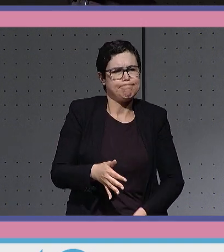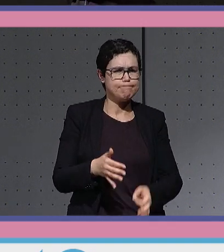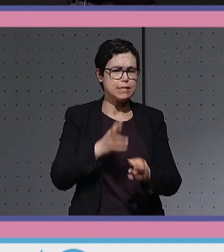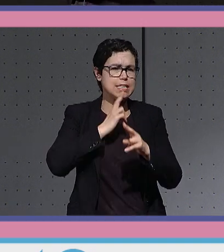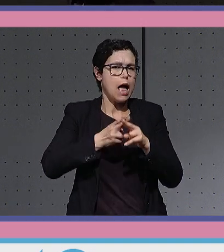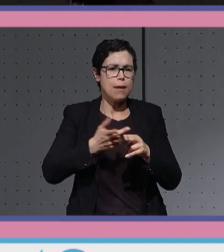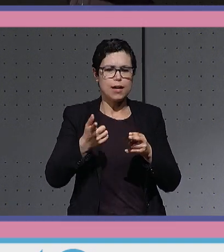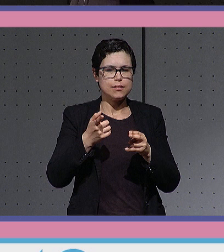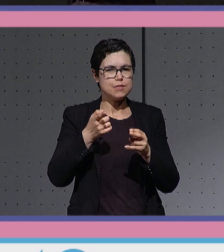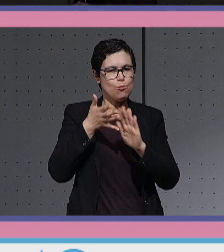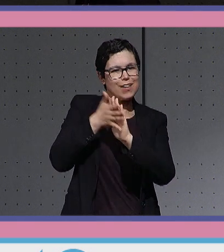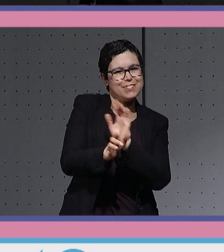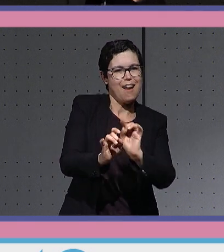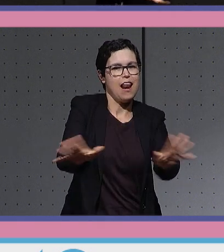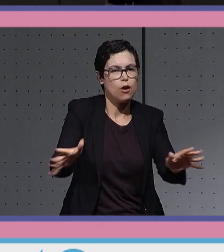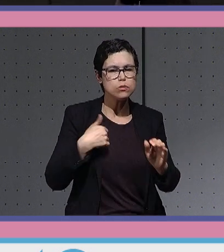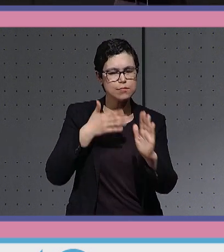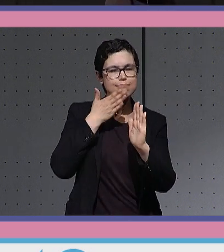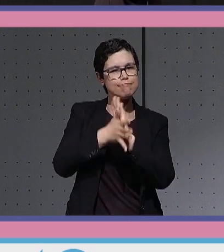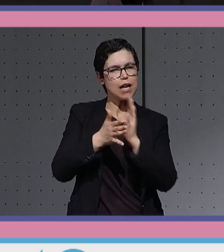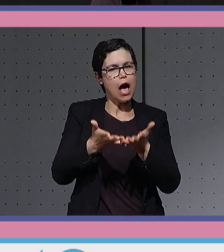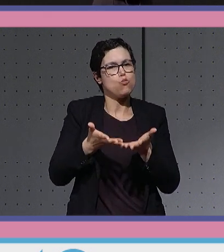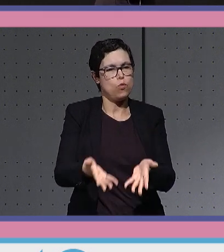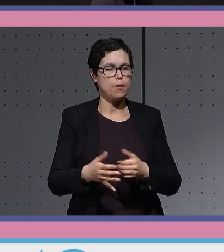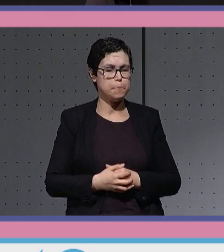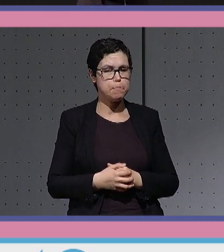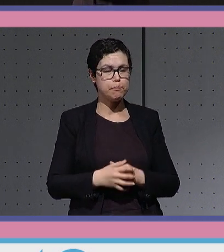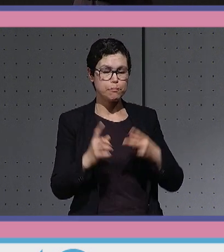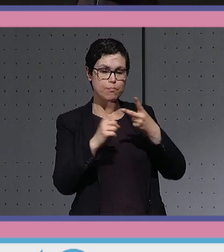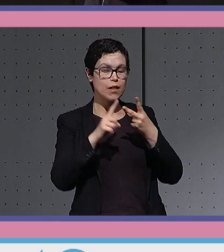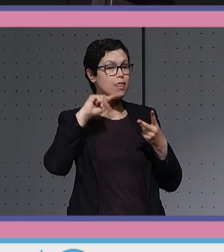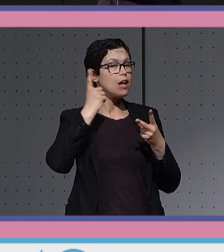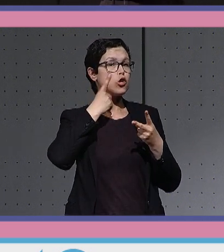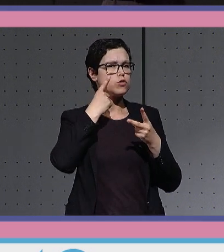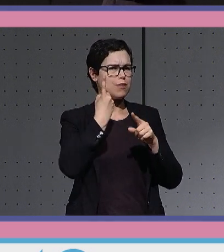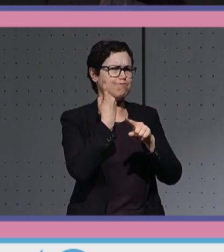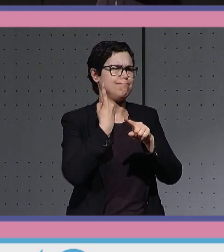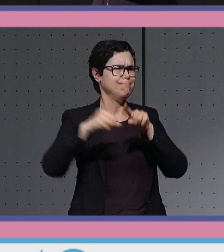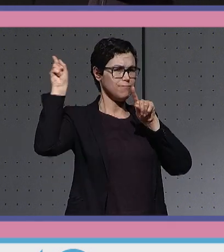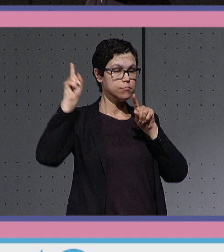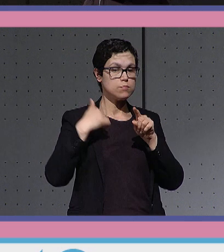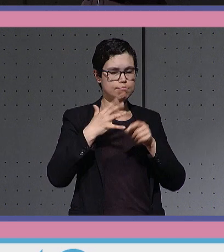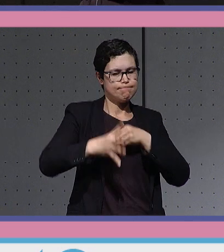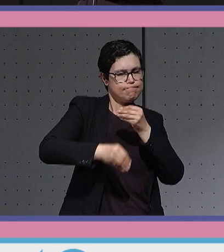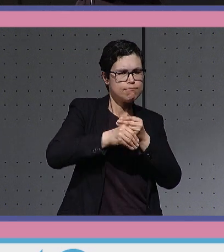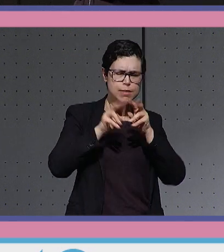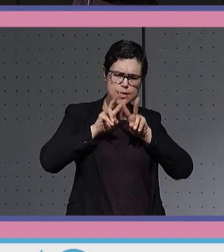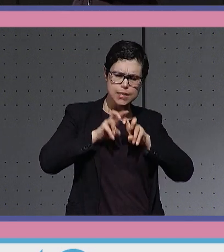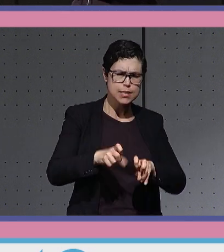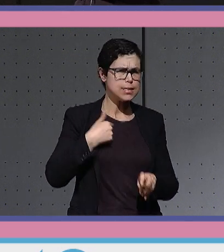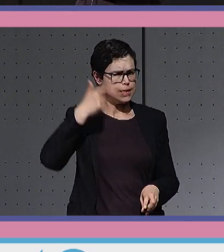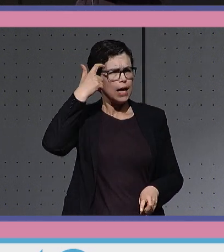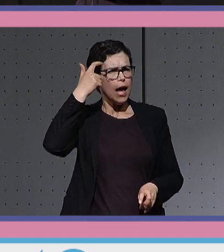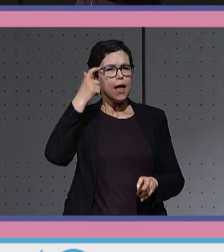se corresponde con esto, pues también ayuda. El diagnóstico diferencial hay que saber que es difícil, a veces hay que dedicarle más tiempo y más recursos de los